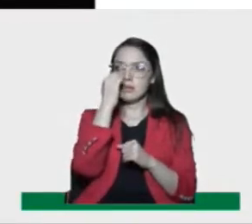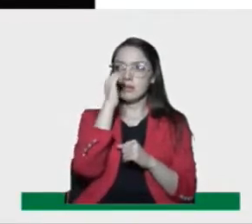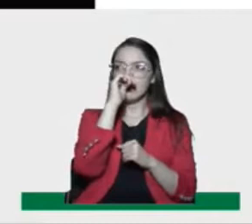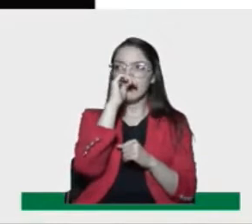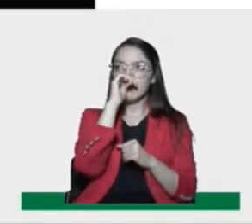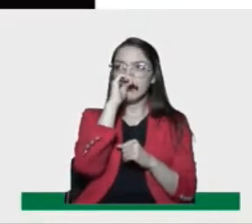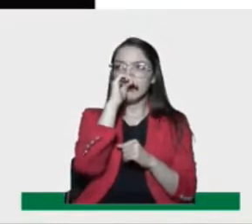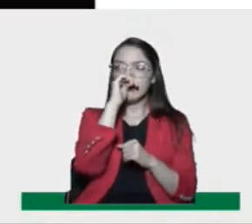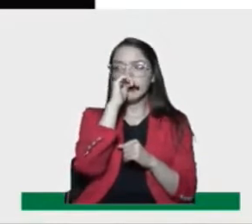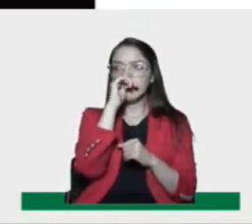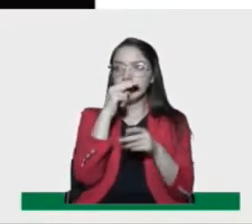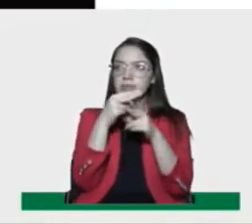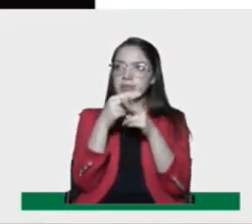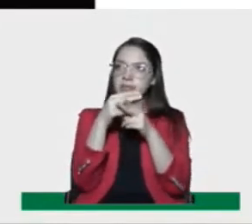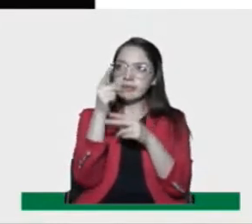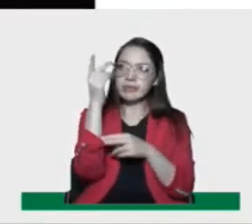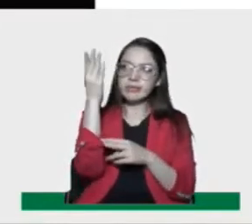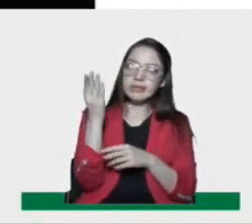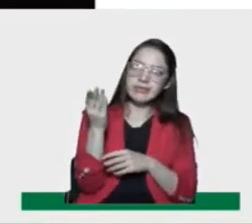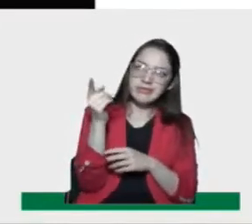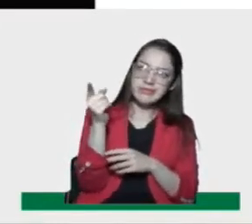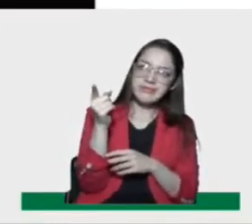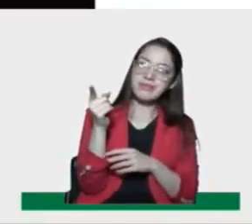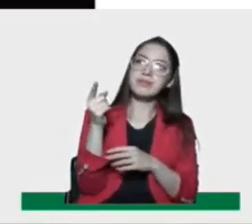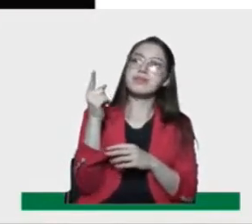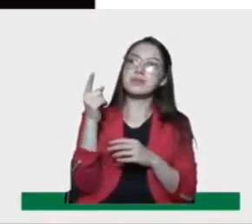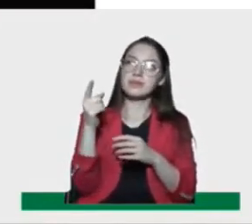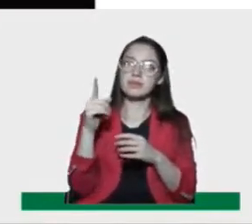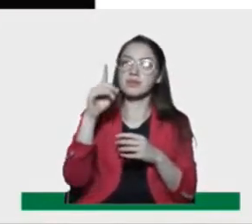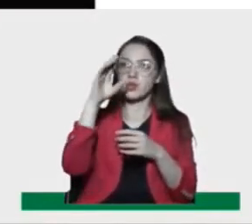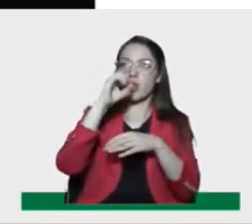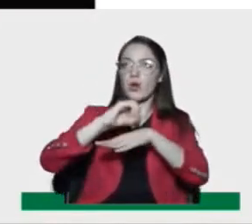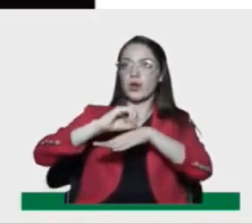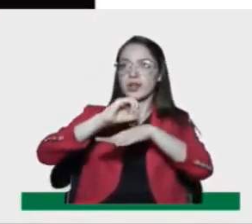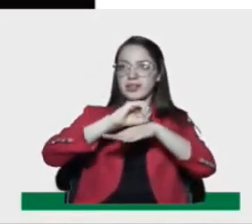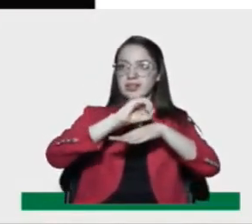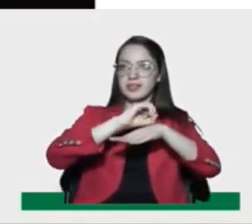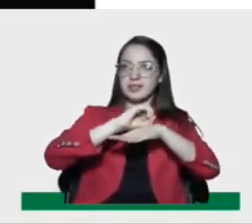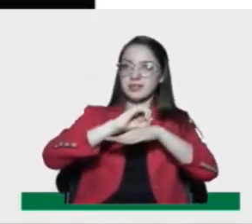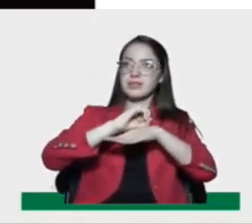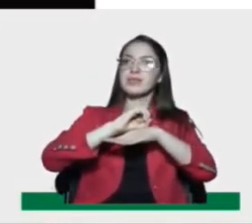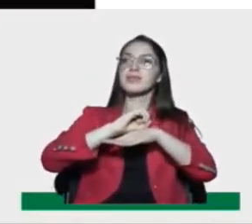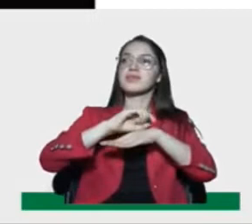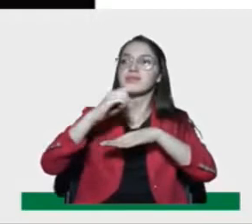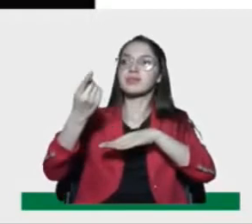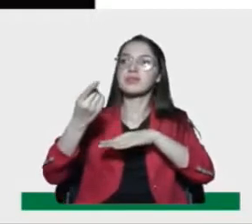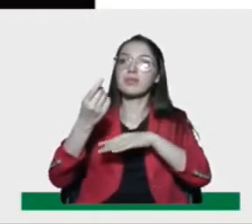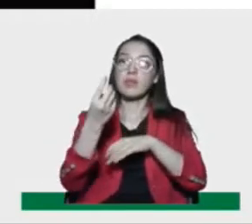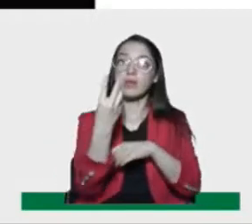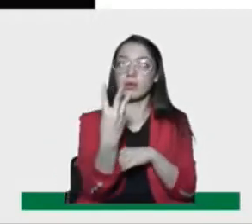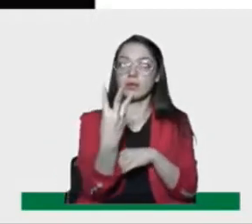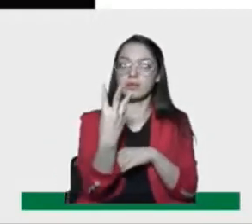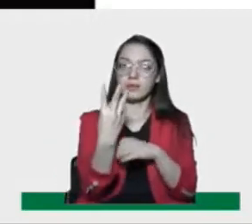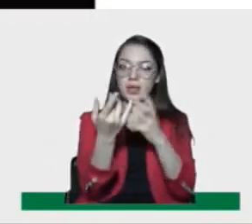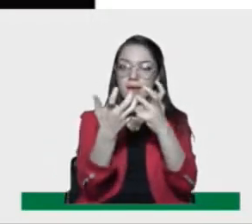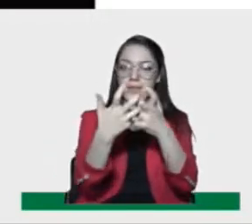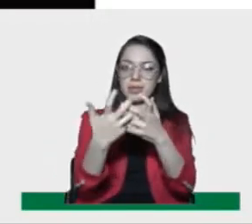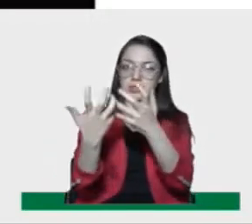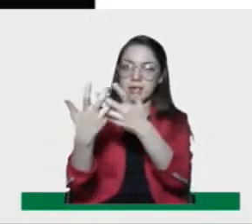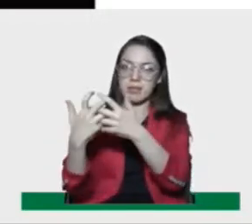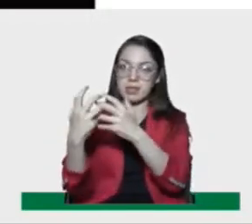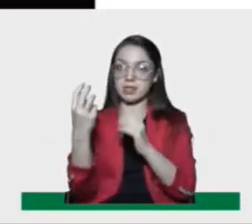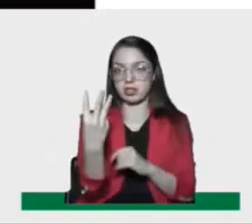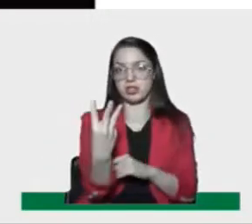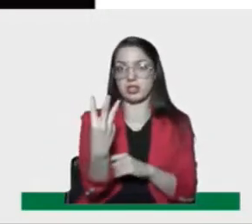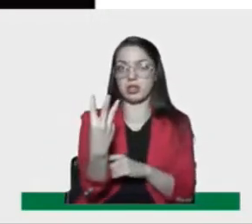y el culturismo puñihuil sigue siendo divide la organización comunitaria de base que ya no solo agrupa a tres organizas a tres empresas de los siete operadores